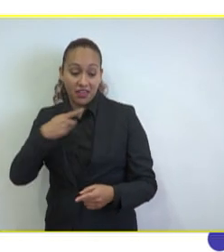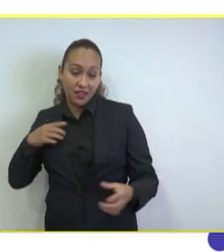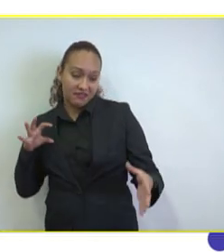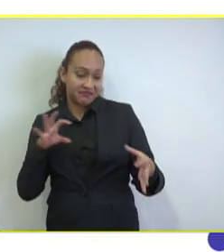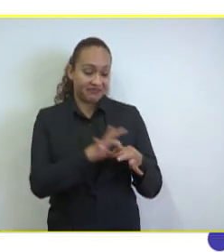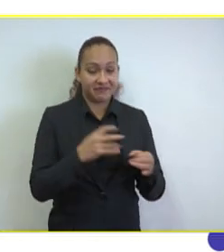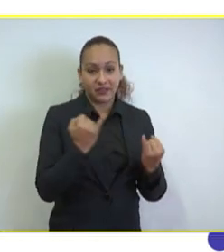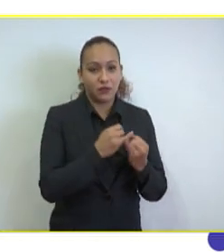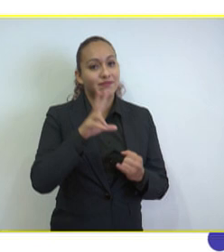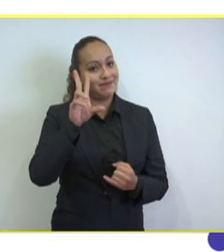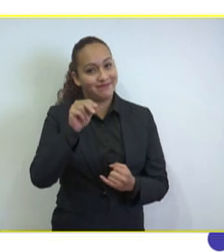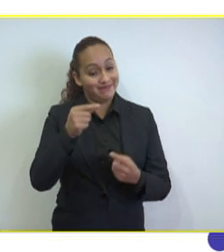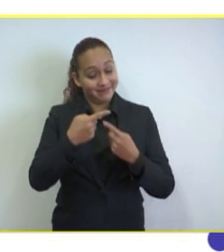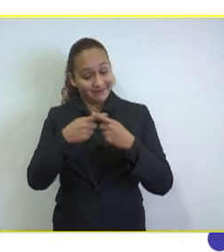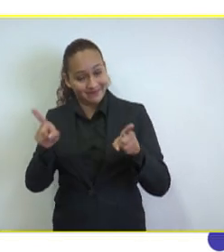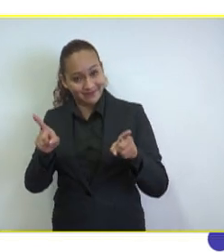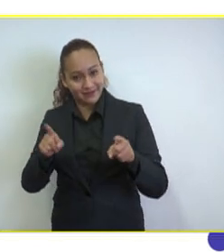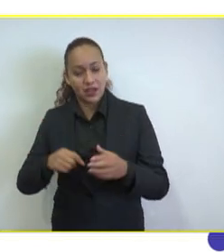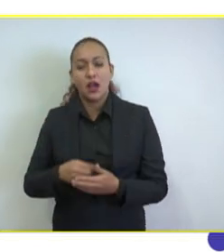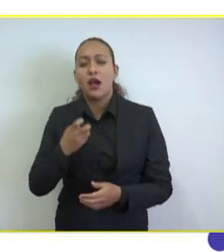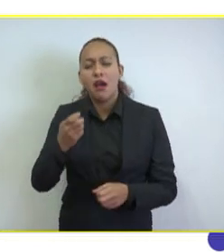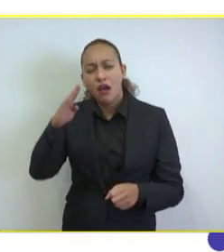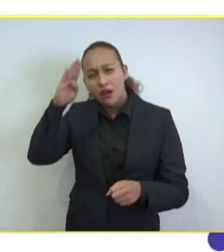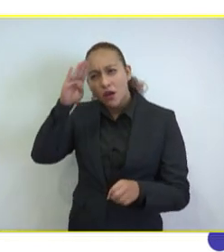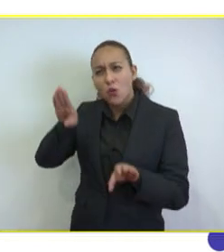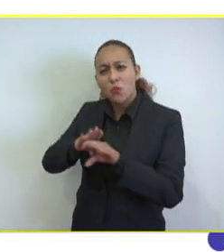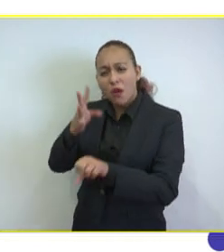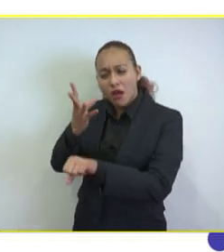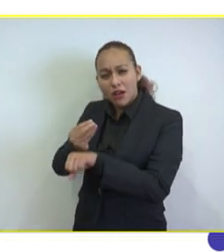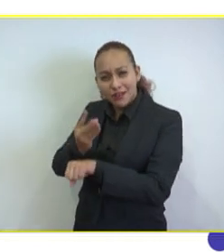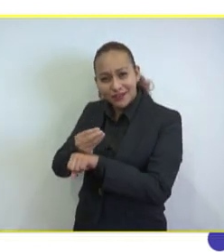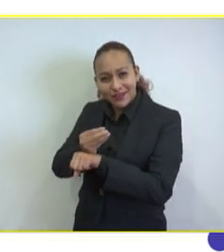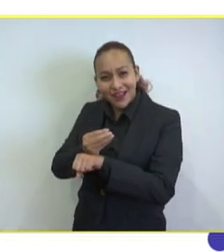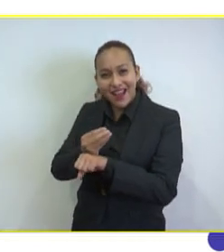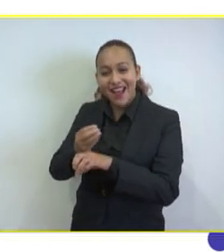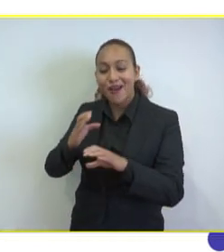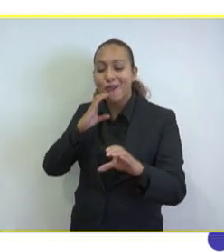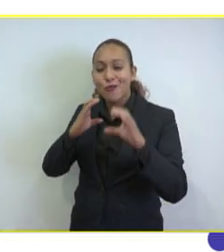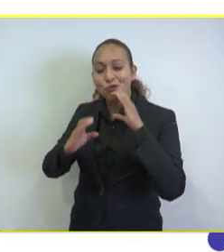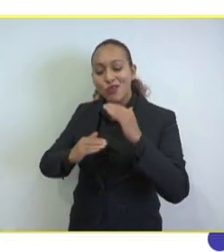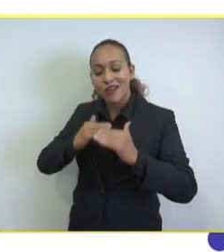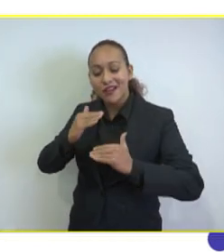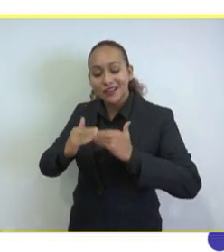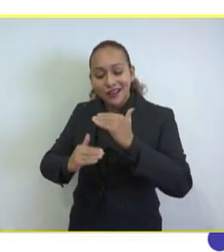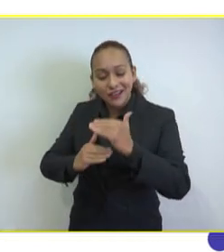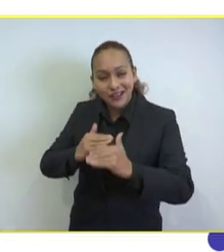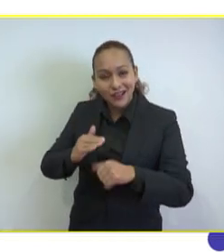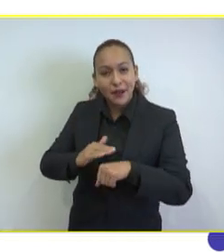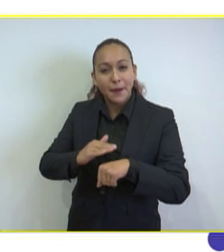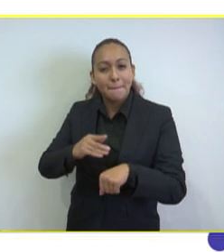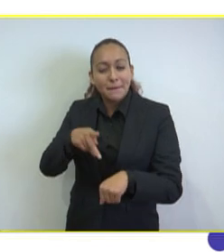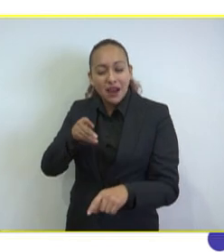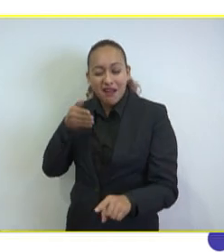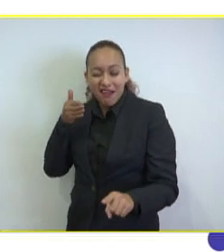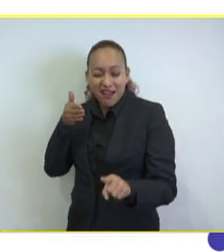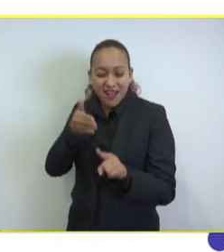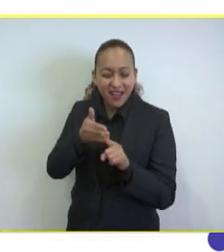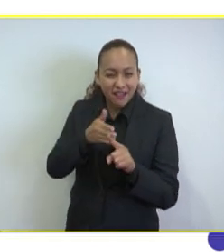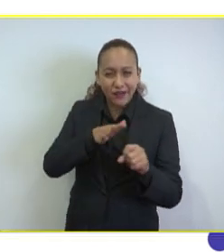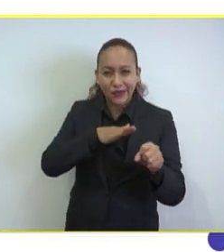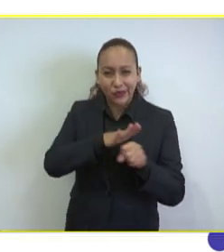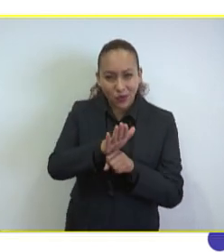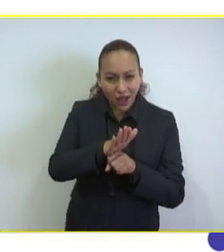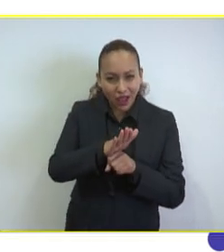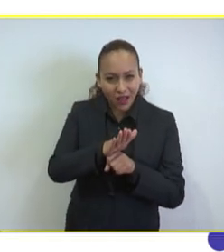Es por eso que nuestro sistema solución se enfoca en el proceso de comunicación, más en específico de